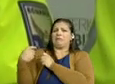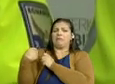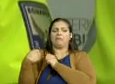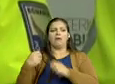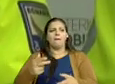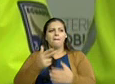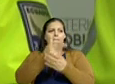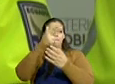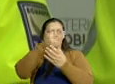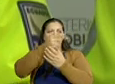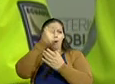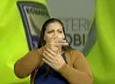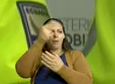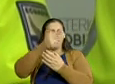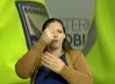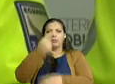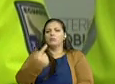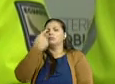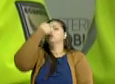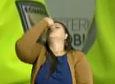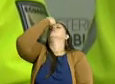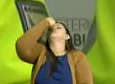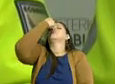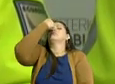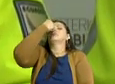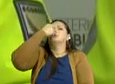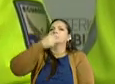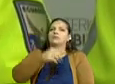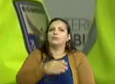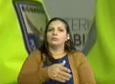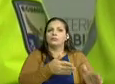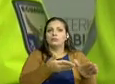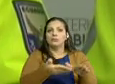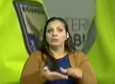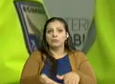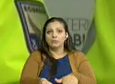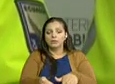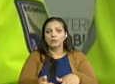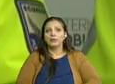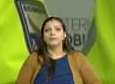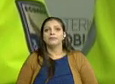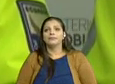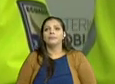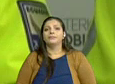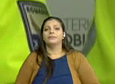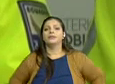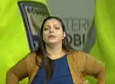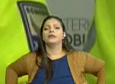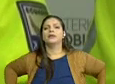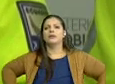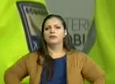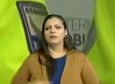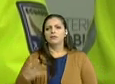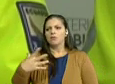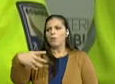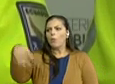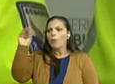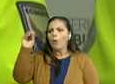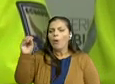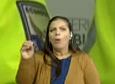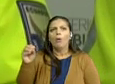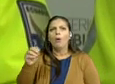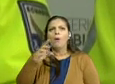realiza las investigaciones necesarias para determinar el móvil del incidente y dar con el paradero de otras personas que podrían